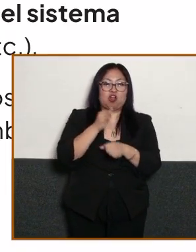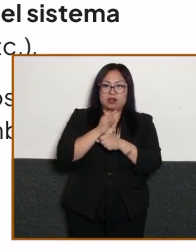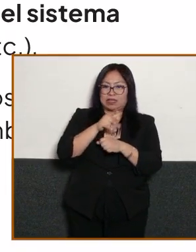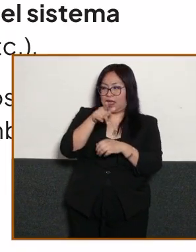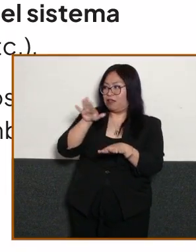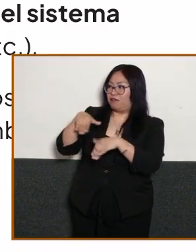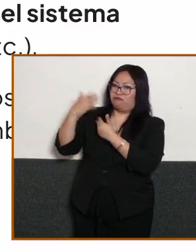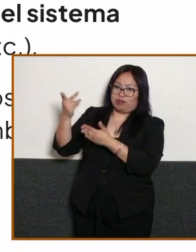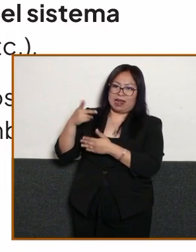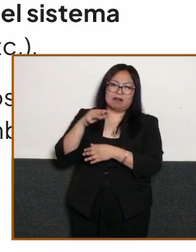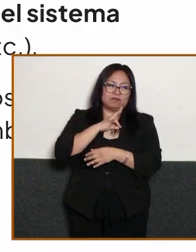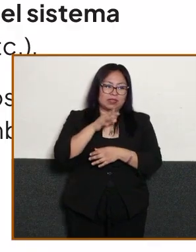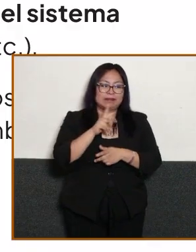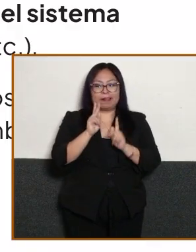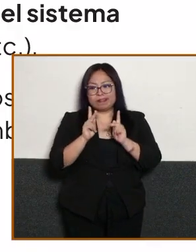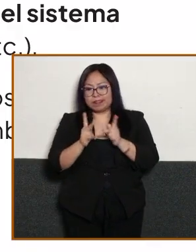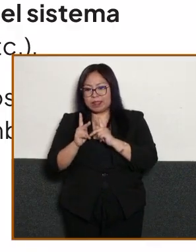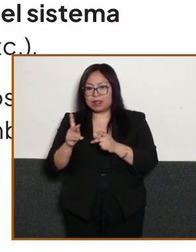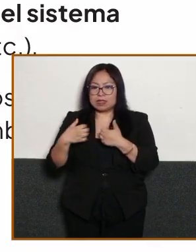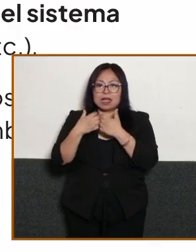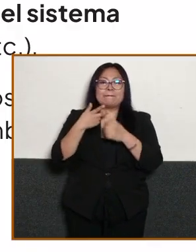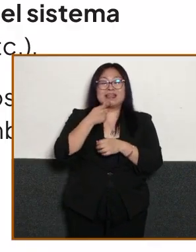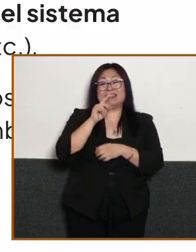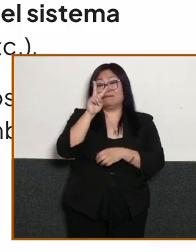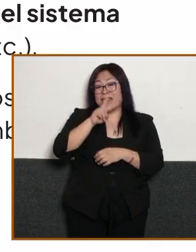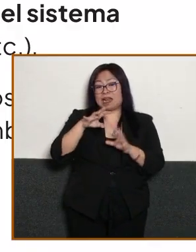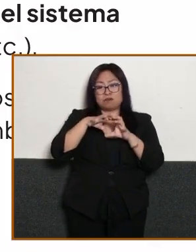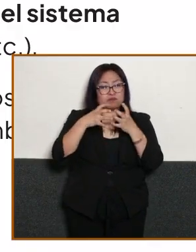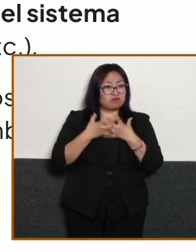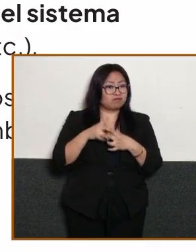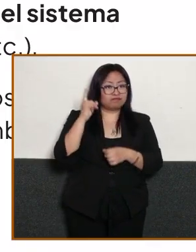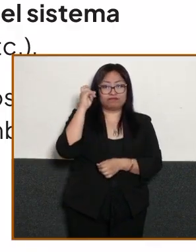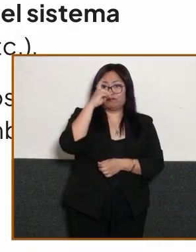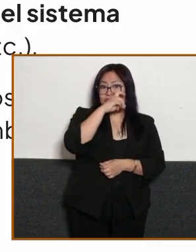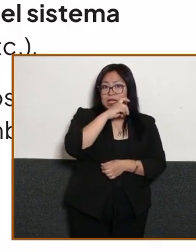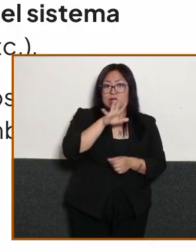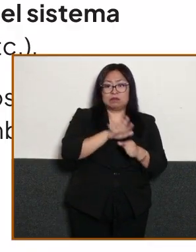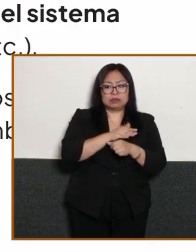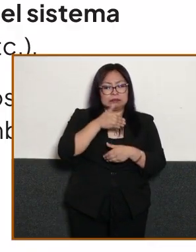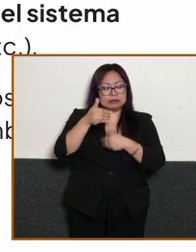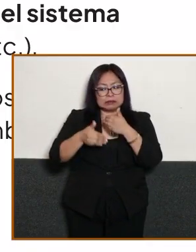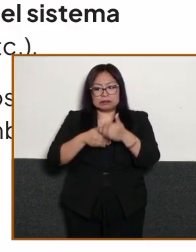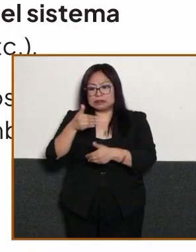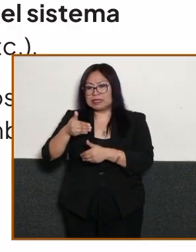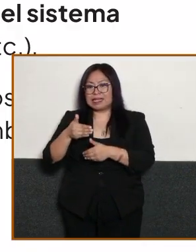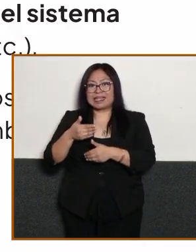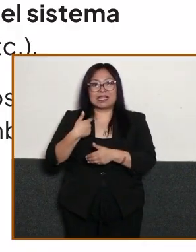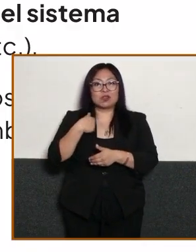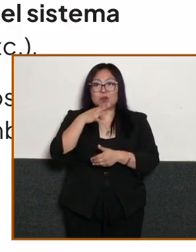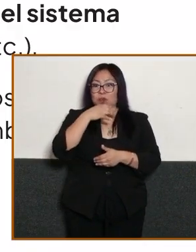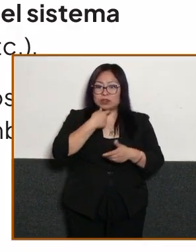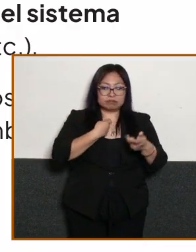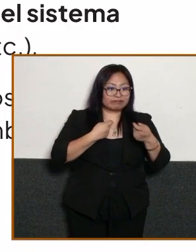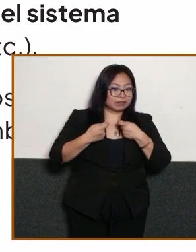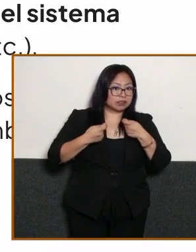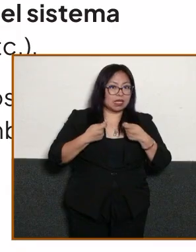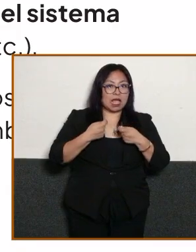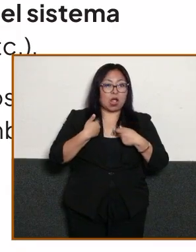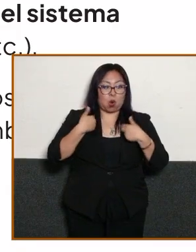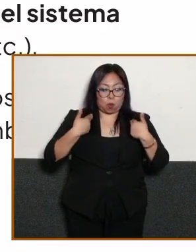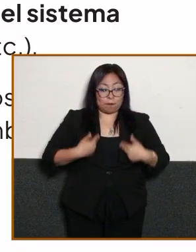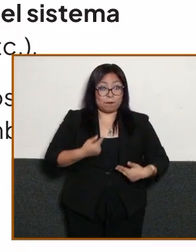afuera, pero el mundo se va a hacer cada vez más complejo, a tal grado que no va a ser manejable por humanos